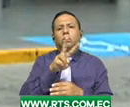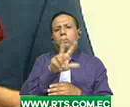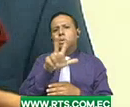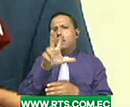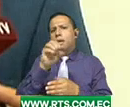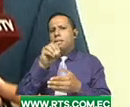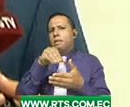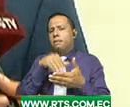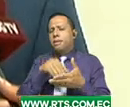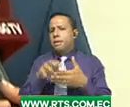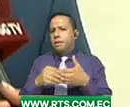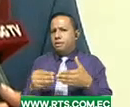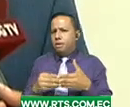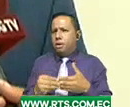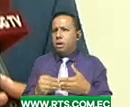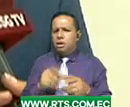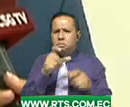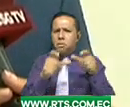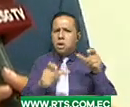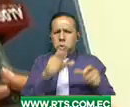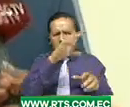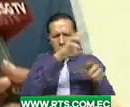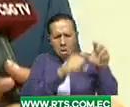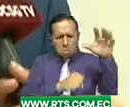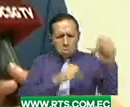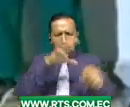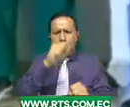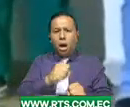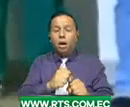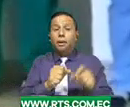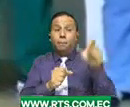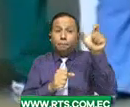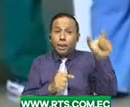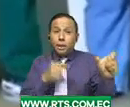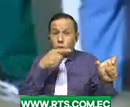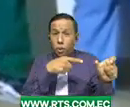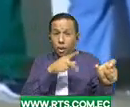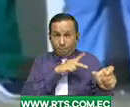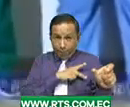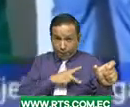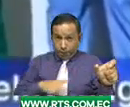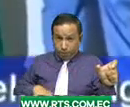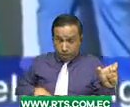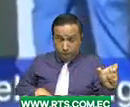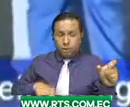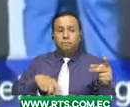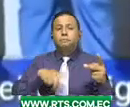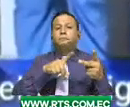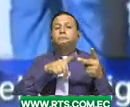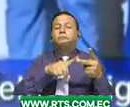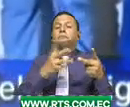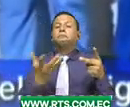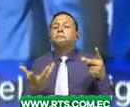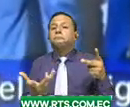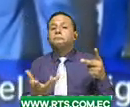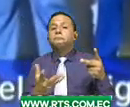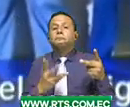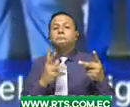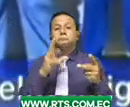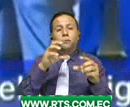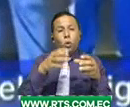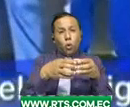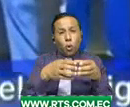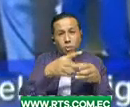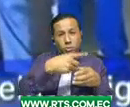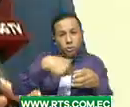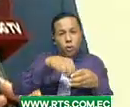$230,000. Entre los aprehendidos se encuentra el proveedor, una persona particular. También se encuentran los detenidos, los de la comisión